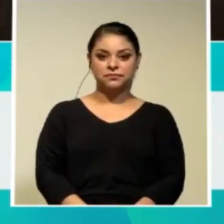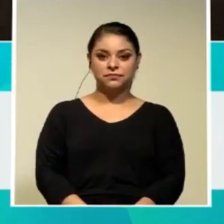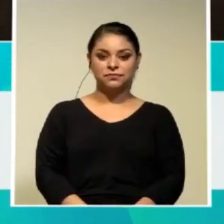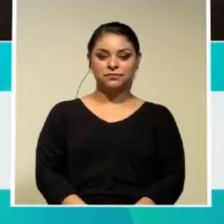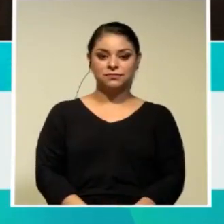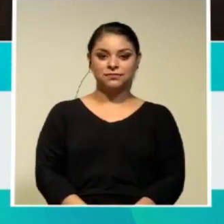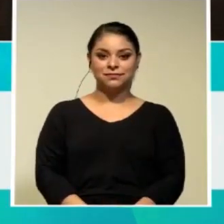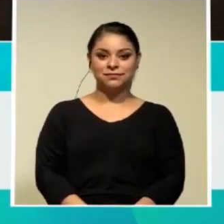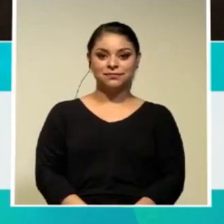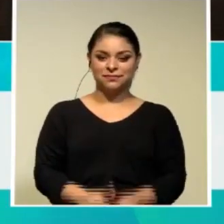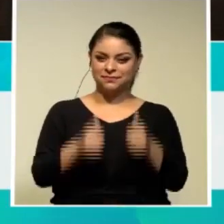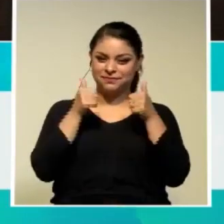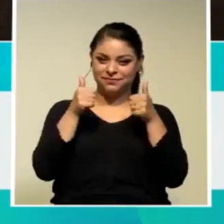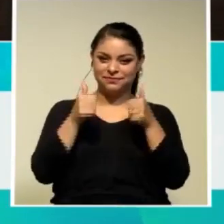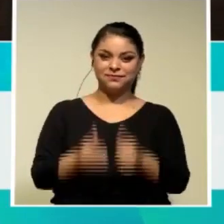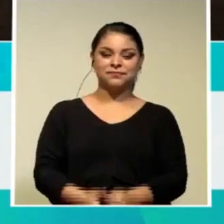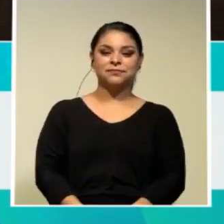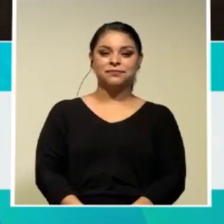¡Eso! ¡Esto!